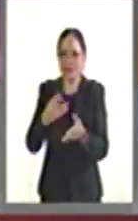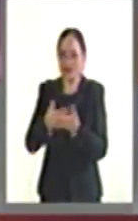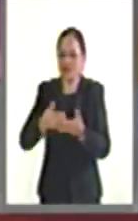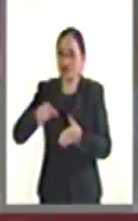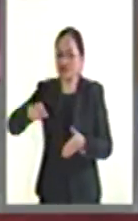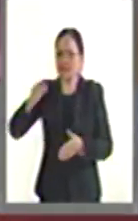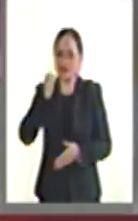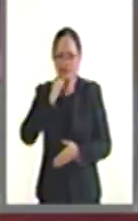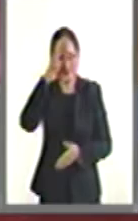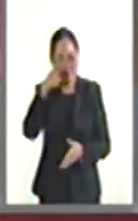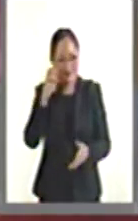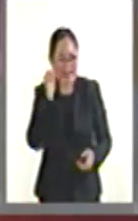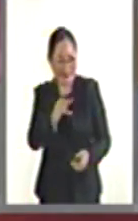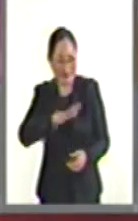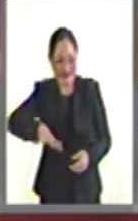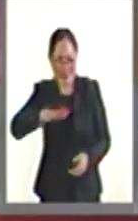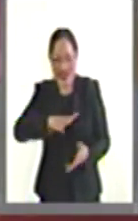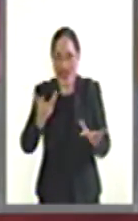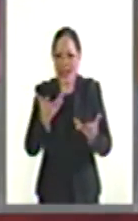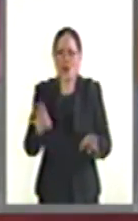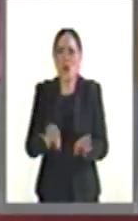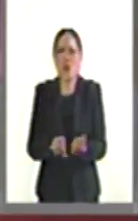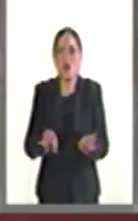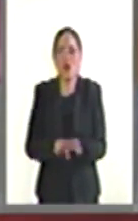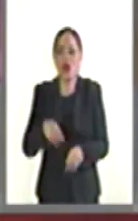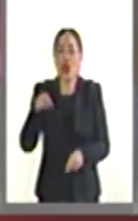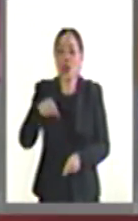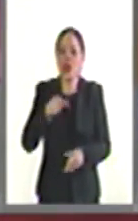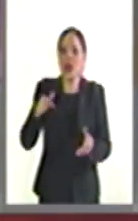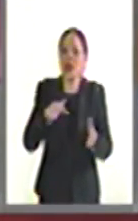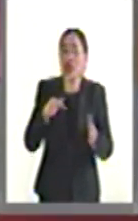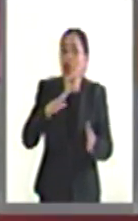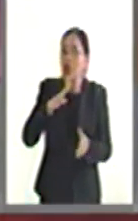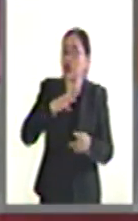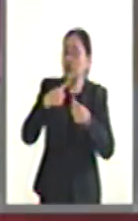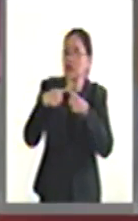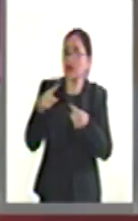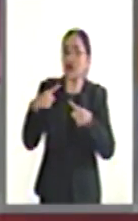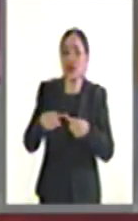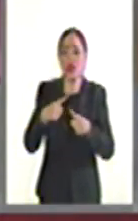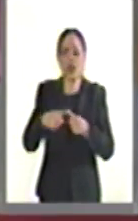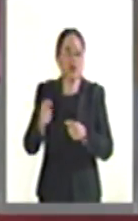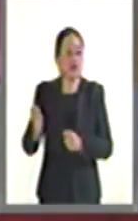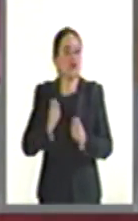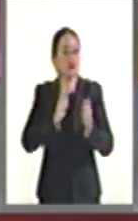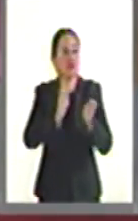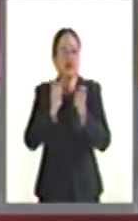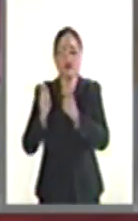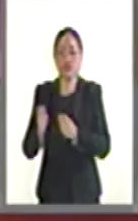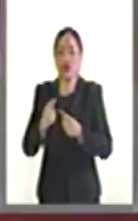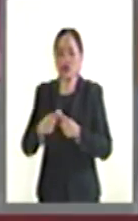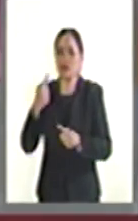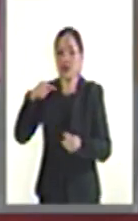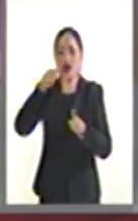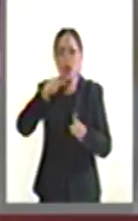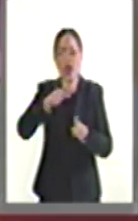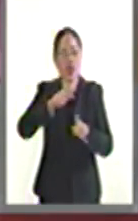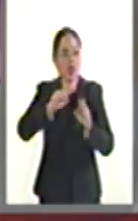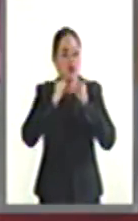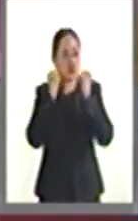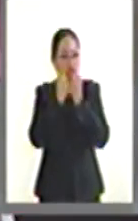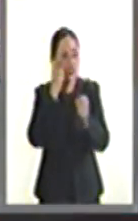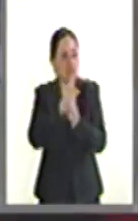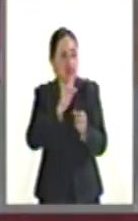este Senado, pues ha sido aquí el lugar del que han emanado los diferentes ordenamientos dirigidos a toda la